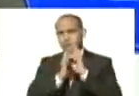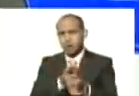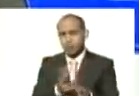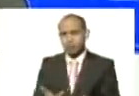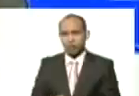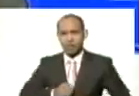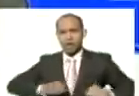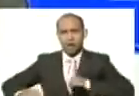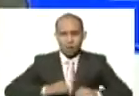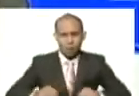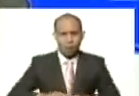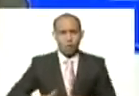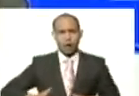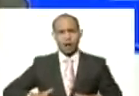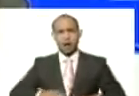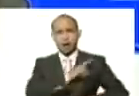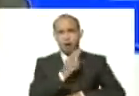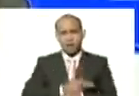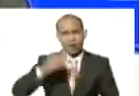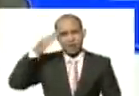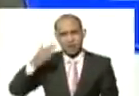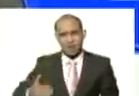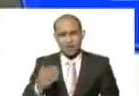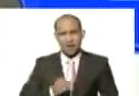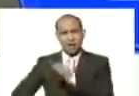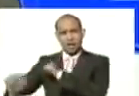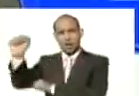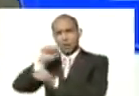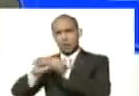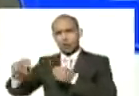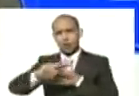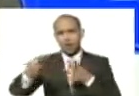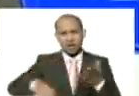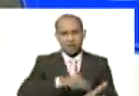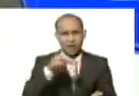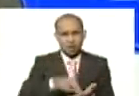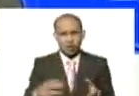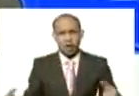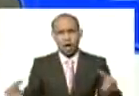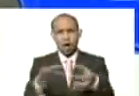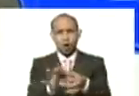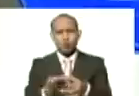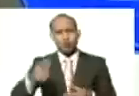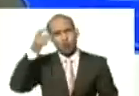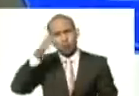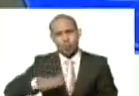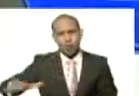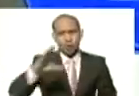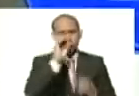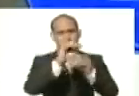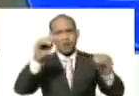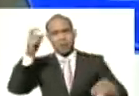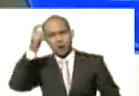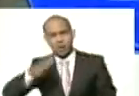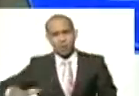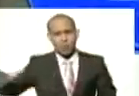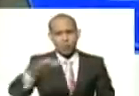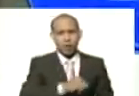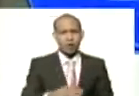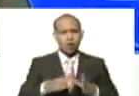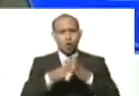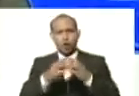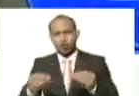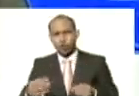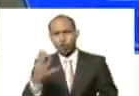de mover la fuerza militar, de proteger el territorio, de unir al pueblo, de convocar al pueblo, de combinar los